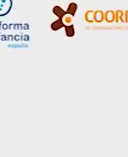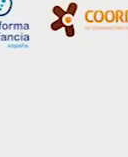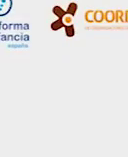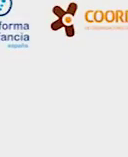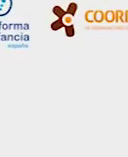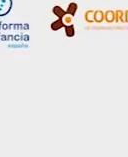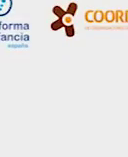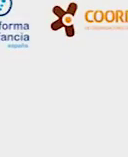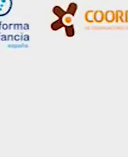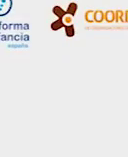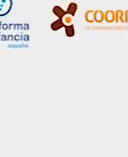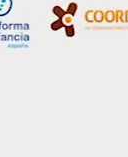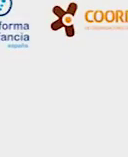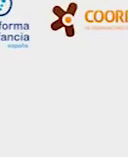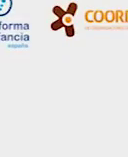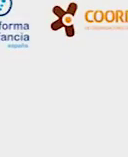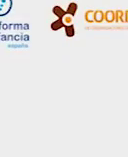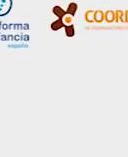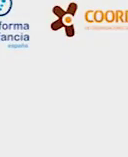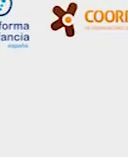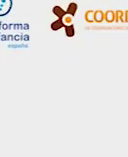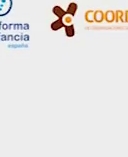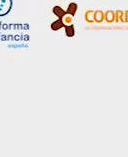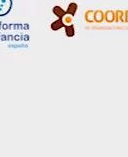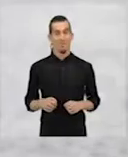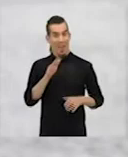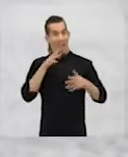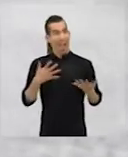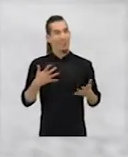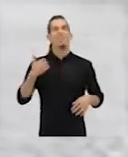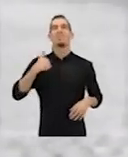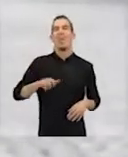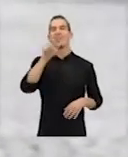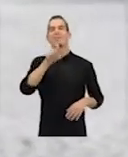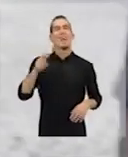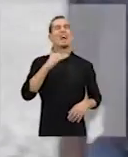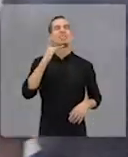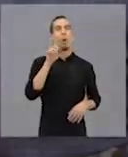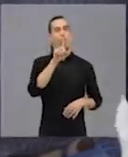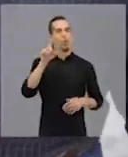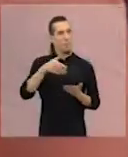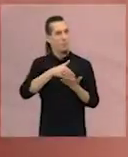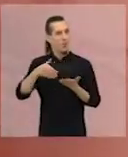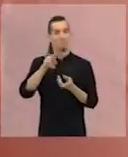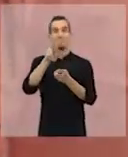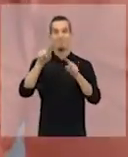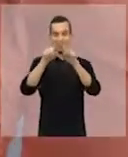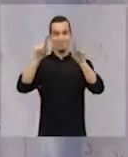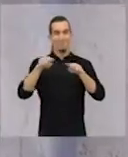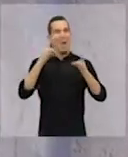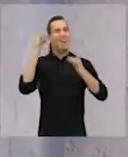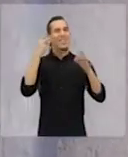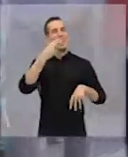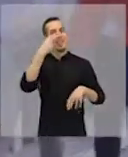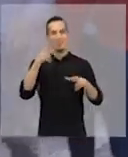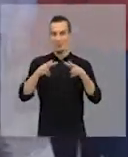sólo en estos dos años de vida se han duplicado los proyectos sociales que se han ejecutado con cargo a esta convocatoria del IRPF, pasando de casi